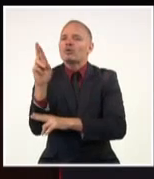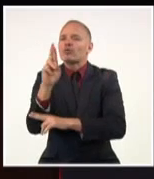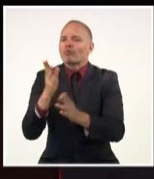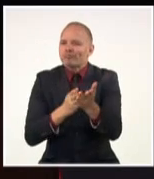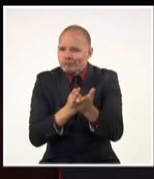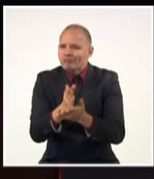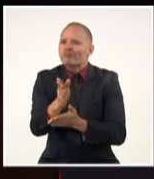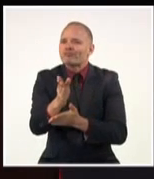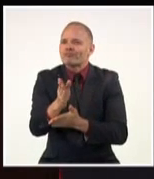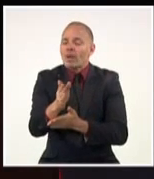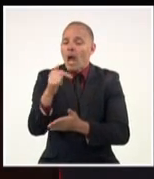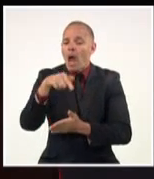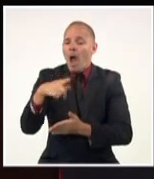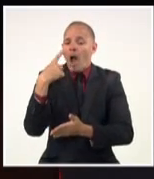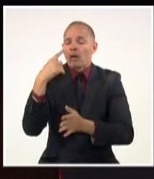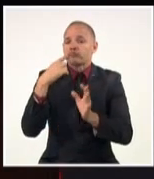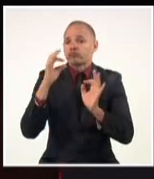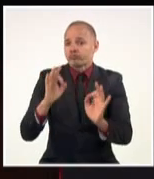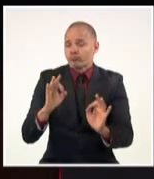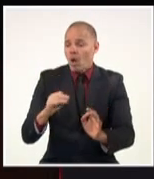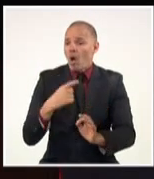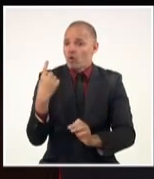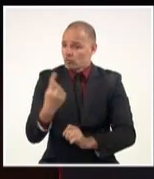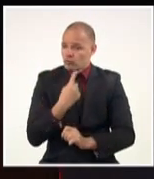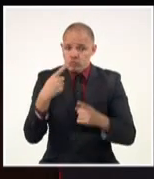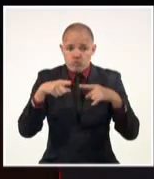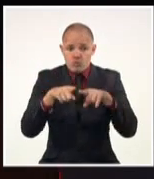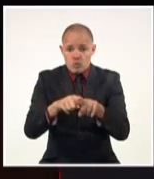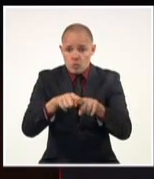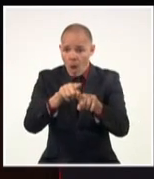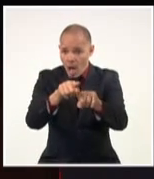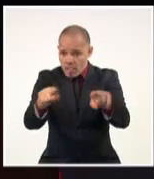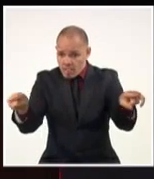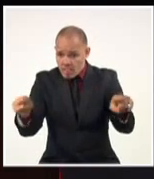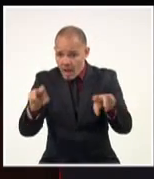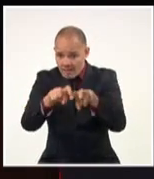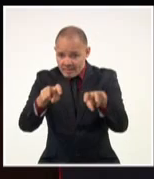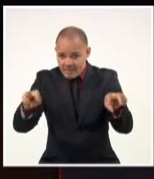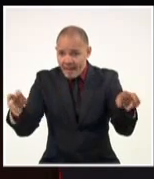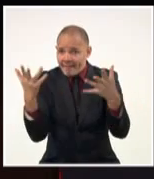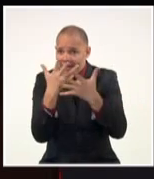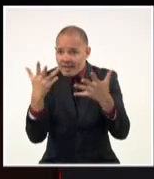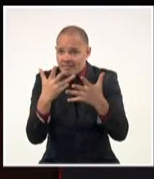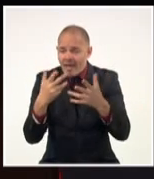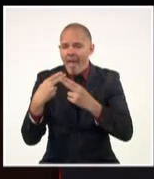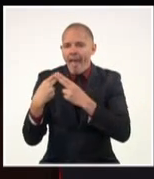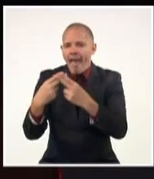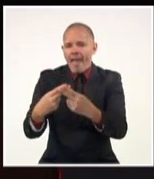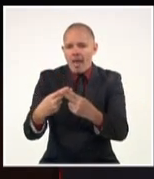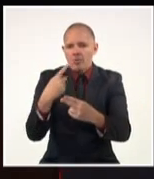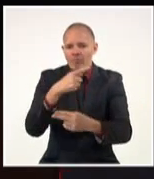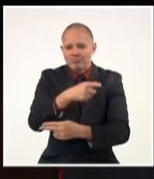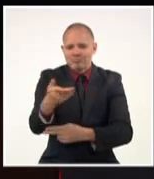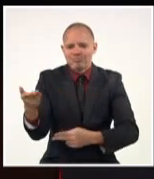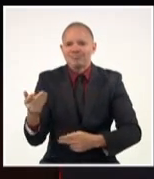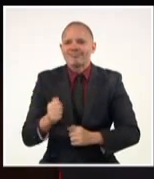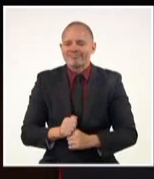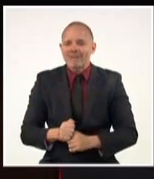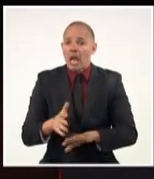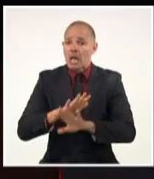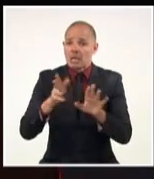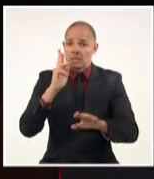celebración junto a históricos protagonistas de la gesta. Lo hemos visto en las imágenes del